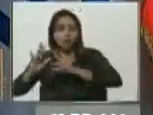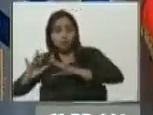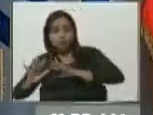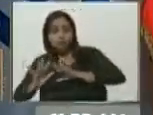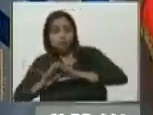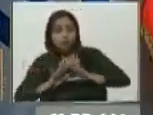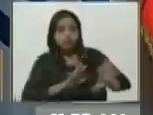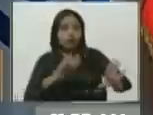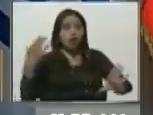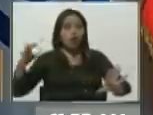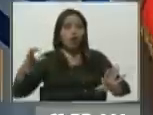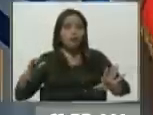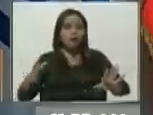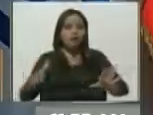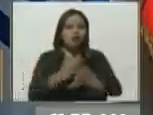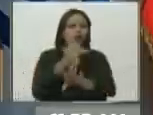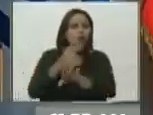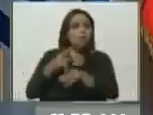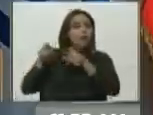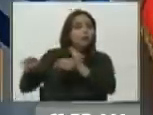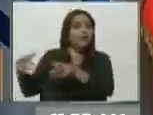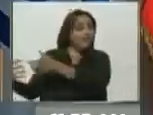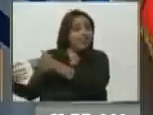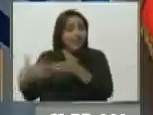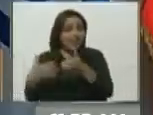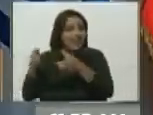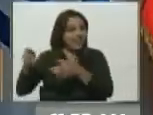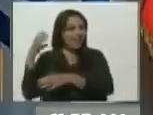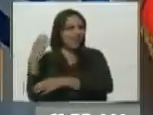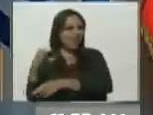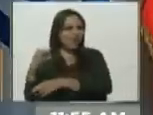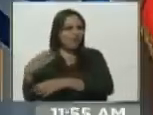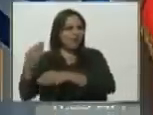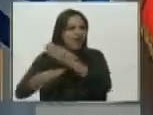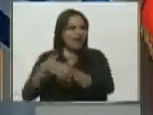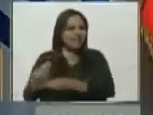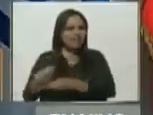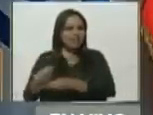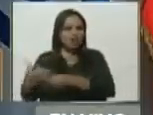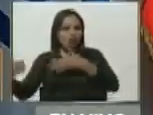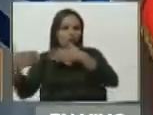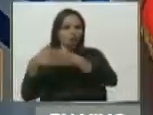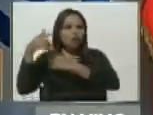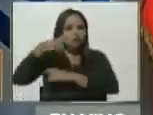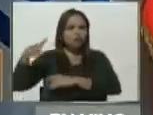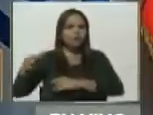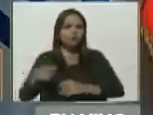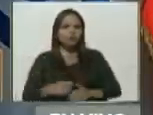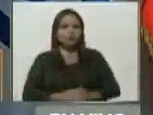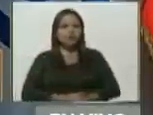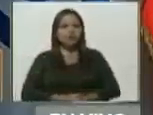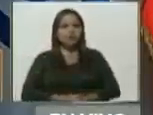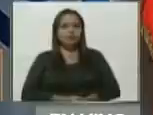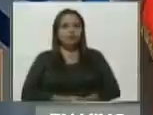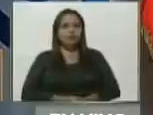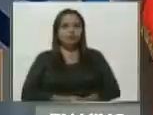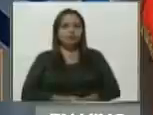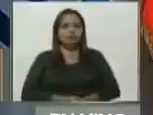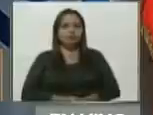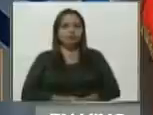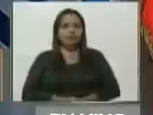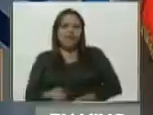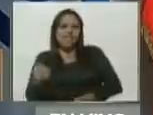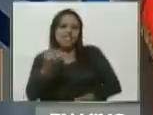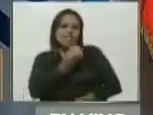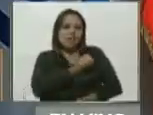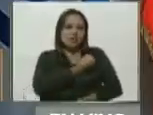Colombia, producto de la guerra del Estado oligarca colombiano contra el pueblo. El asesinato de